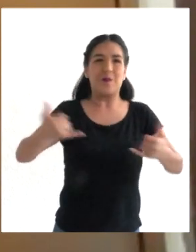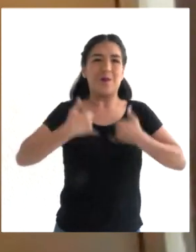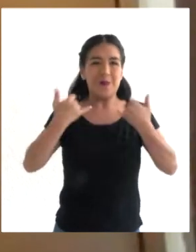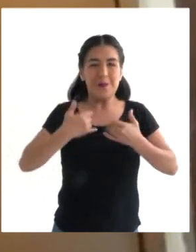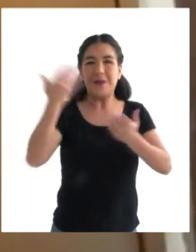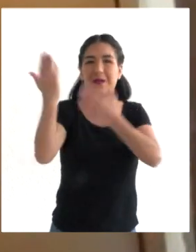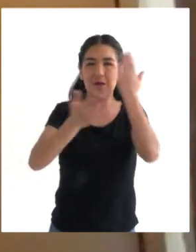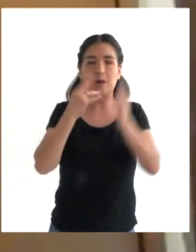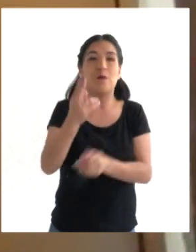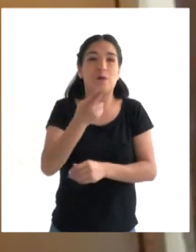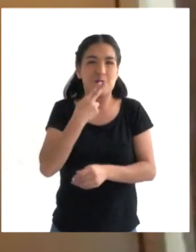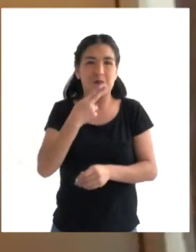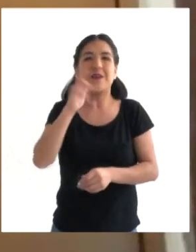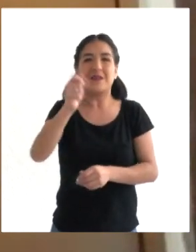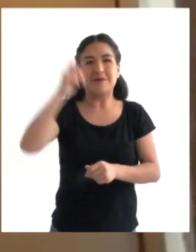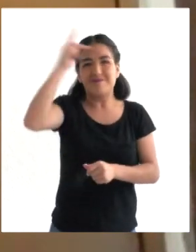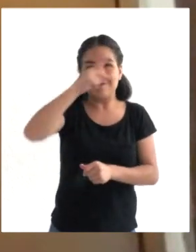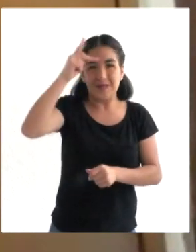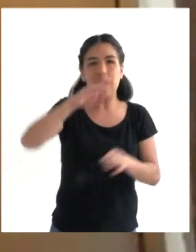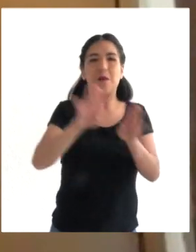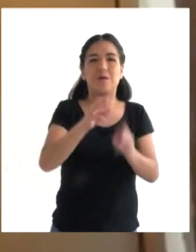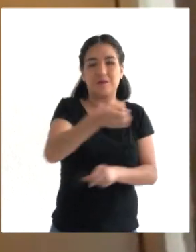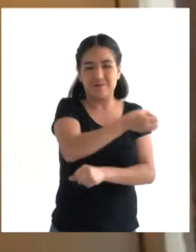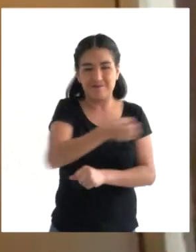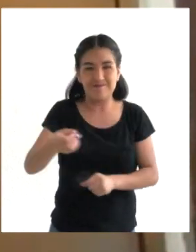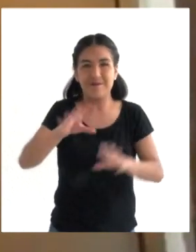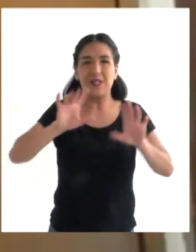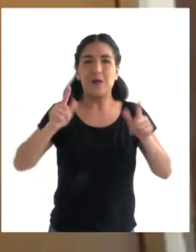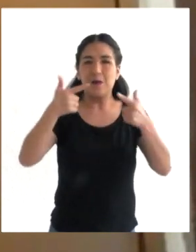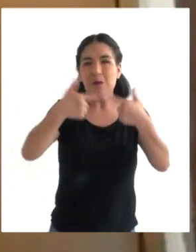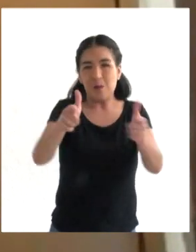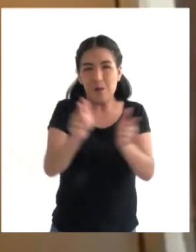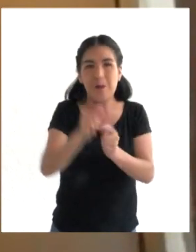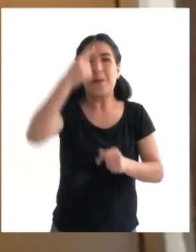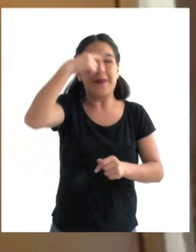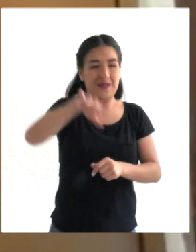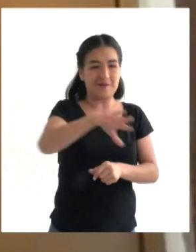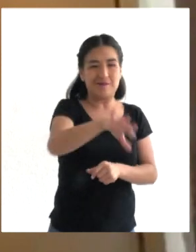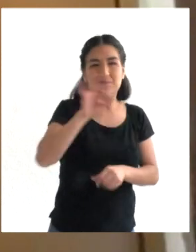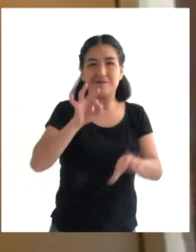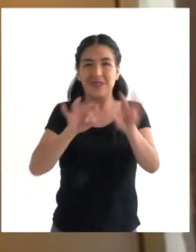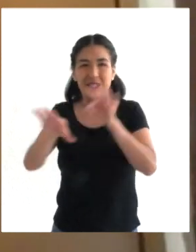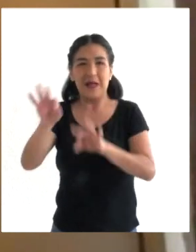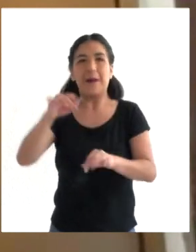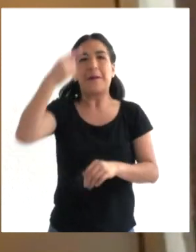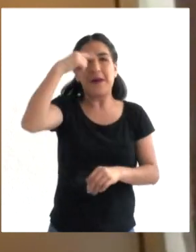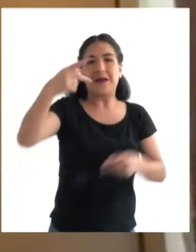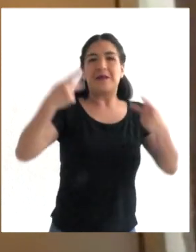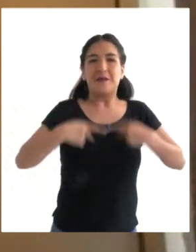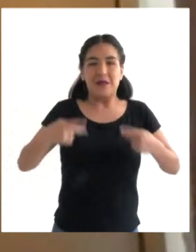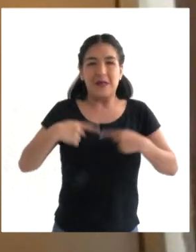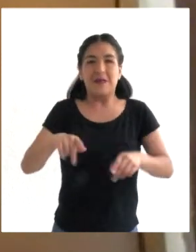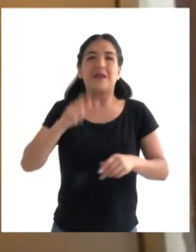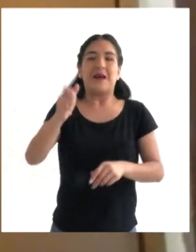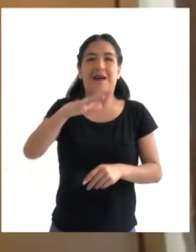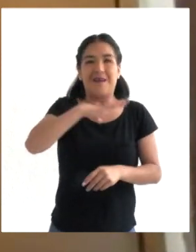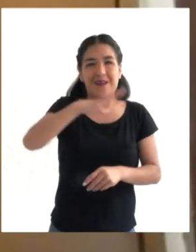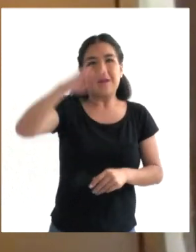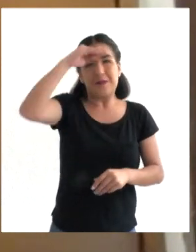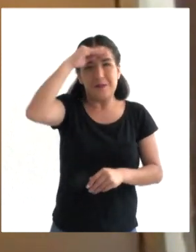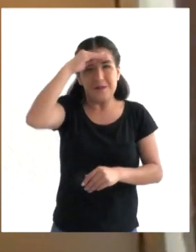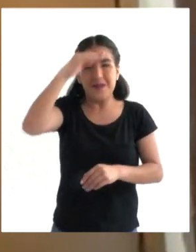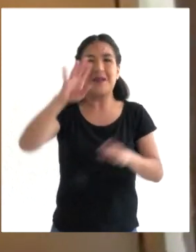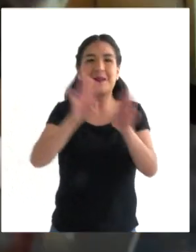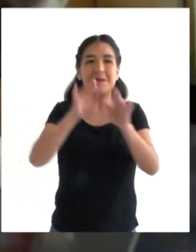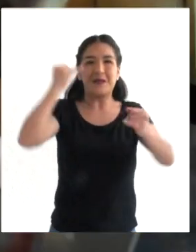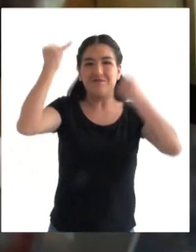usa mucho en psicología organizacional como para seleccionar a aquellas personas que tienen pensamiento creativo